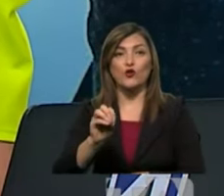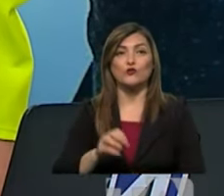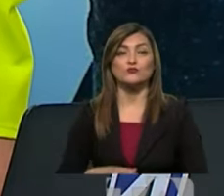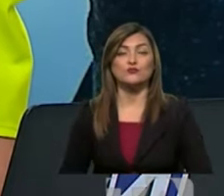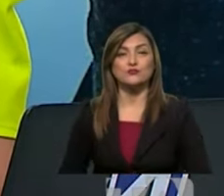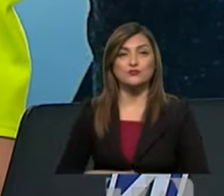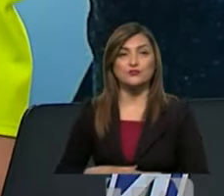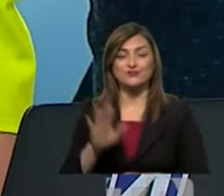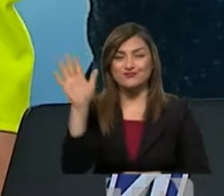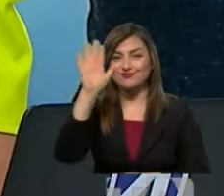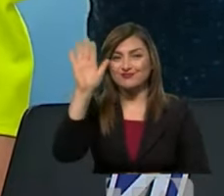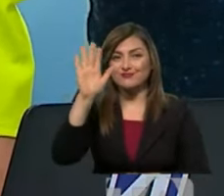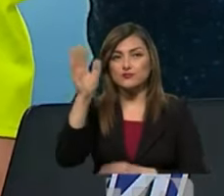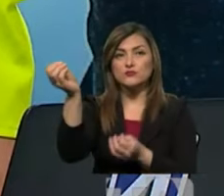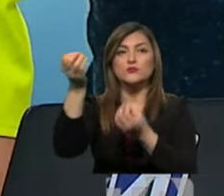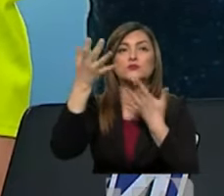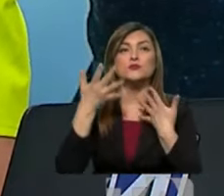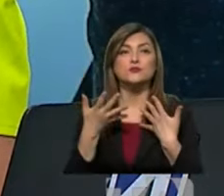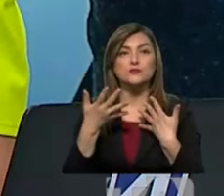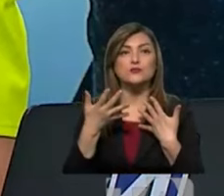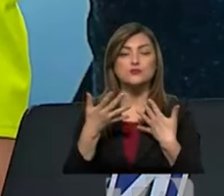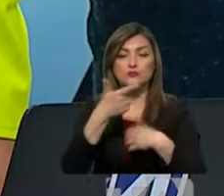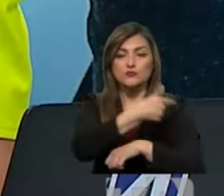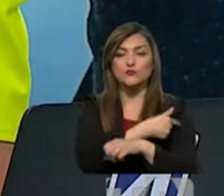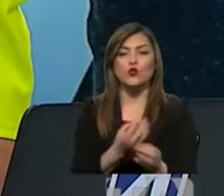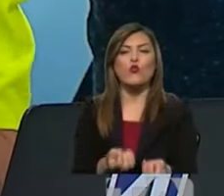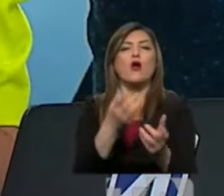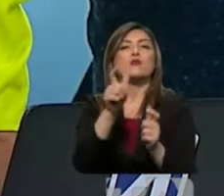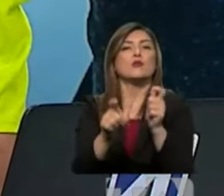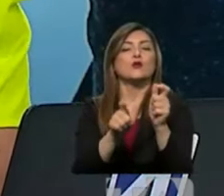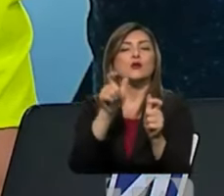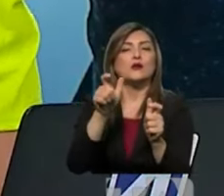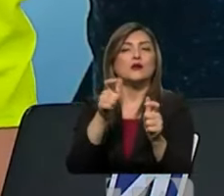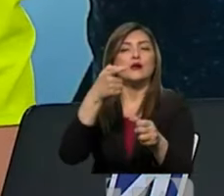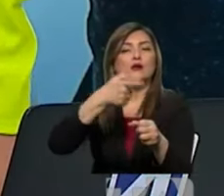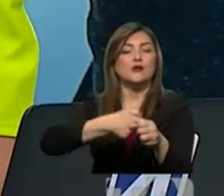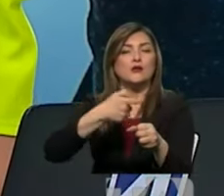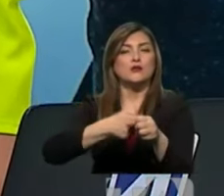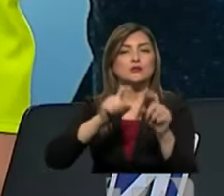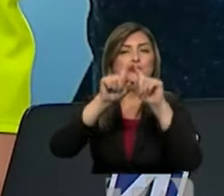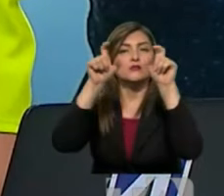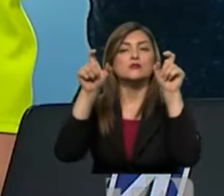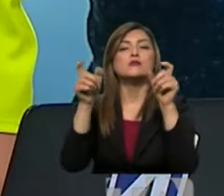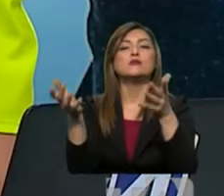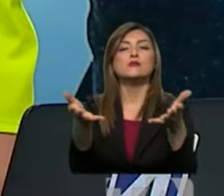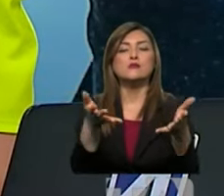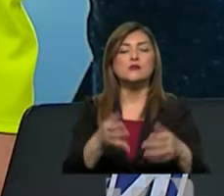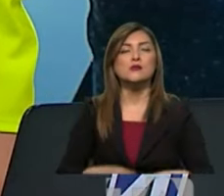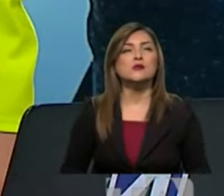nororiente de Quito. Hola Belén, cuéntanos cuál es la capacidad de vacunación que tiene específicamente ese sitio.